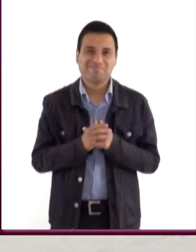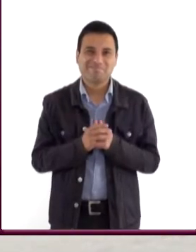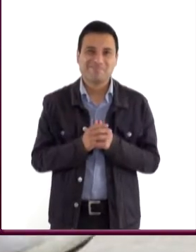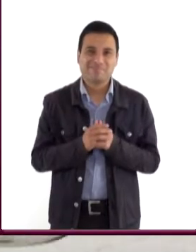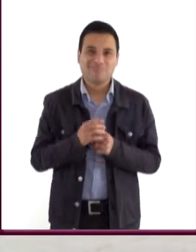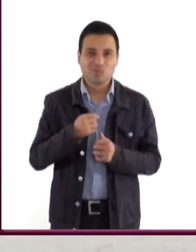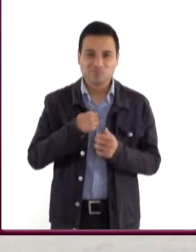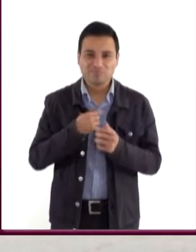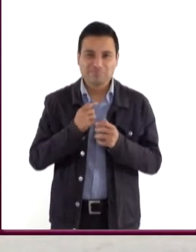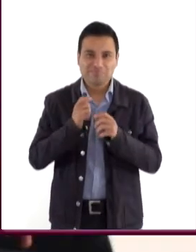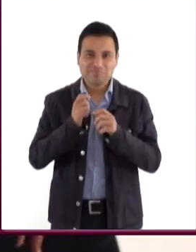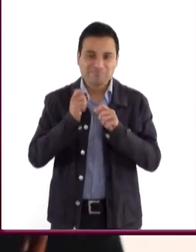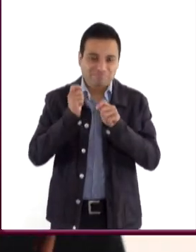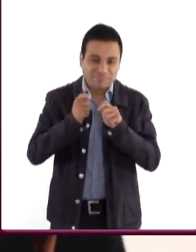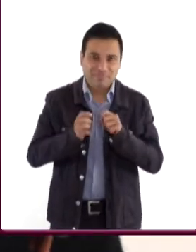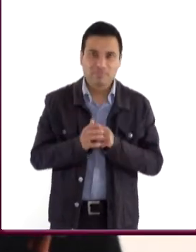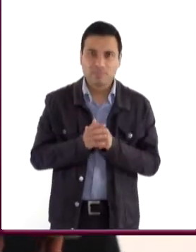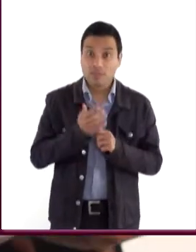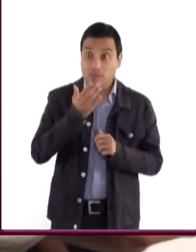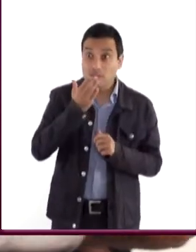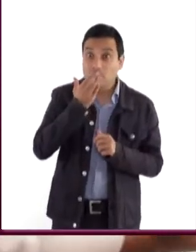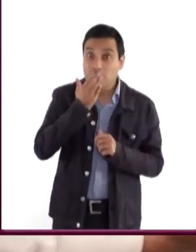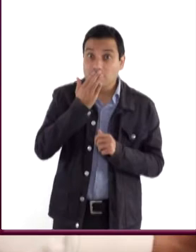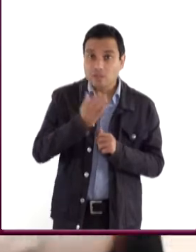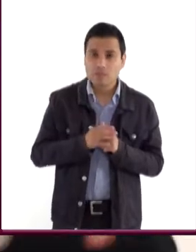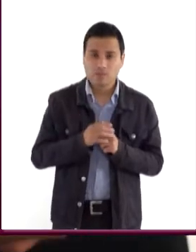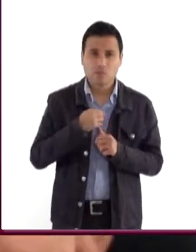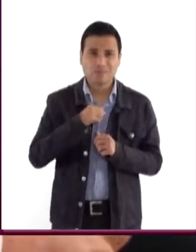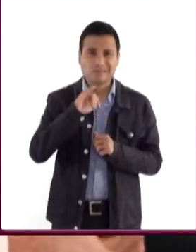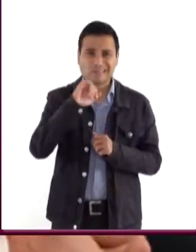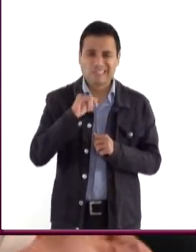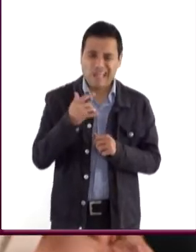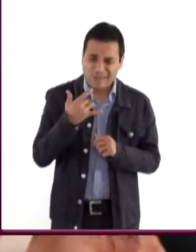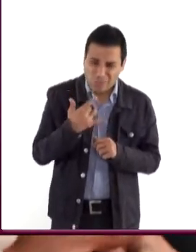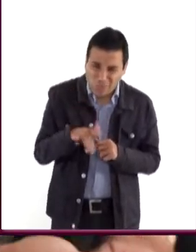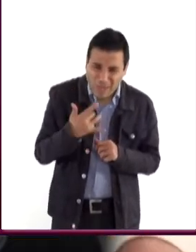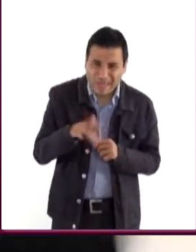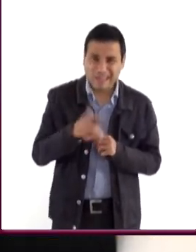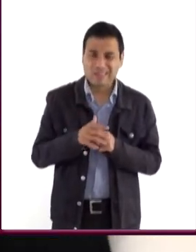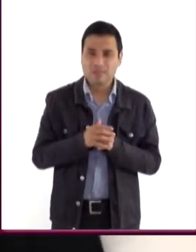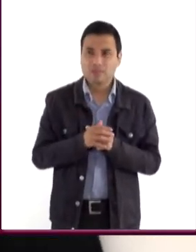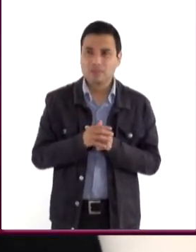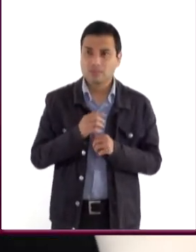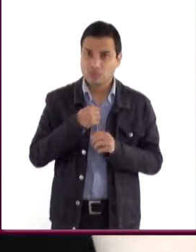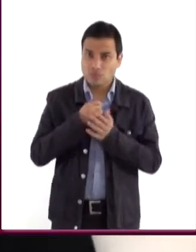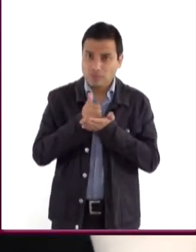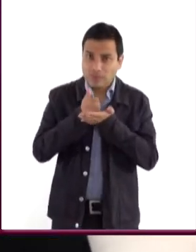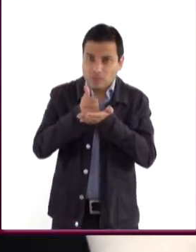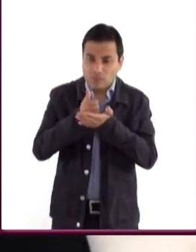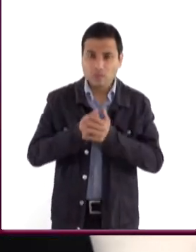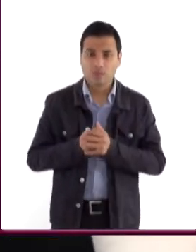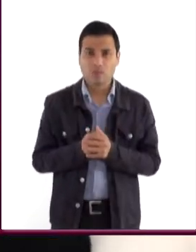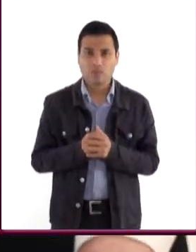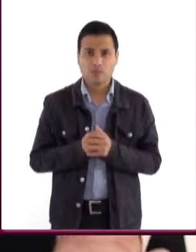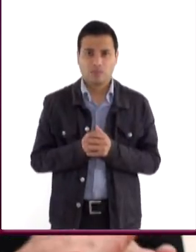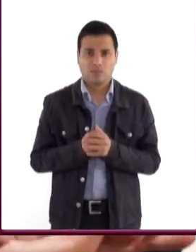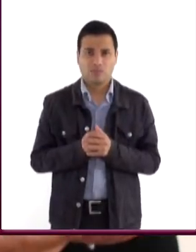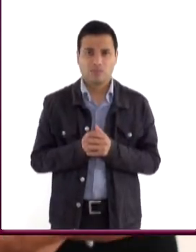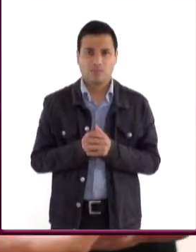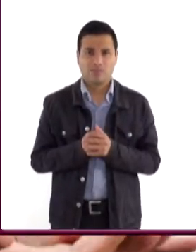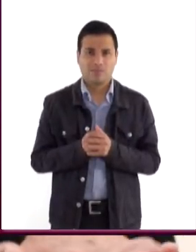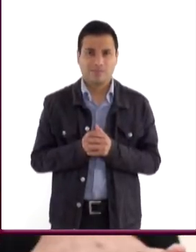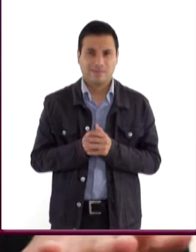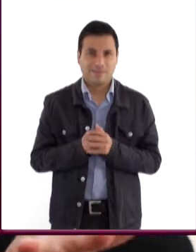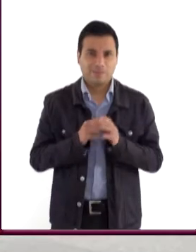practicando. ¿Estás bien, Ernesto? Ay, sí, Ay, ahorita te ayudo a curarte. Pero si fueras